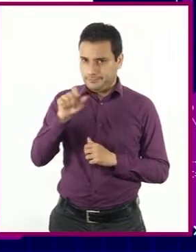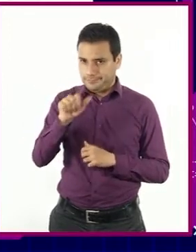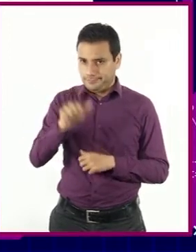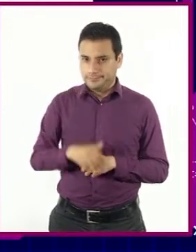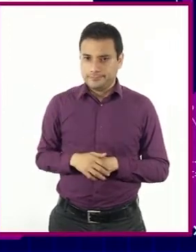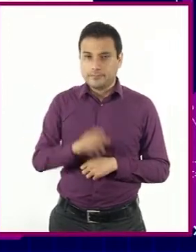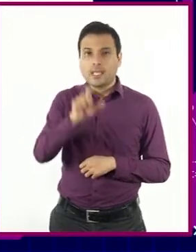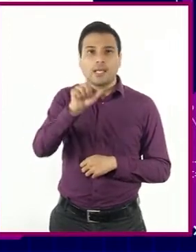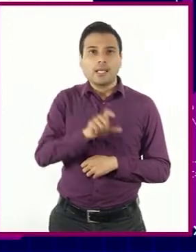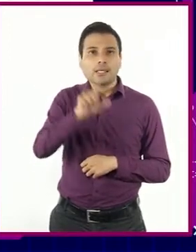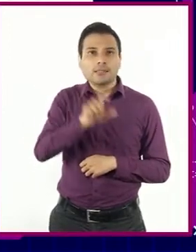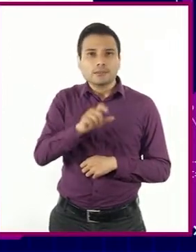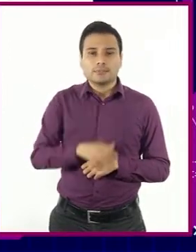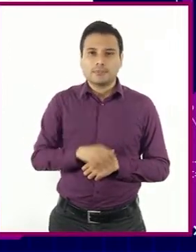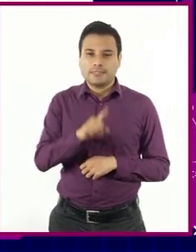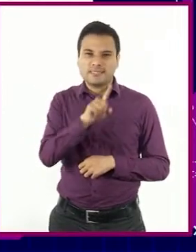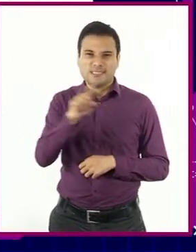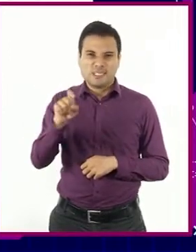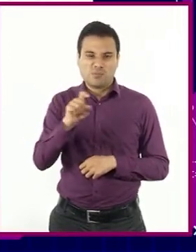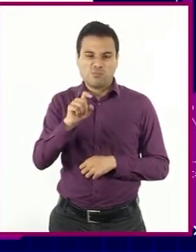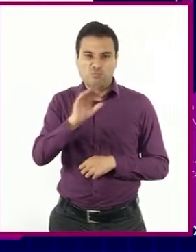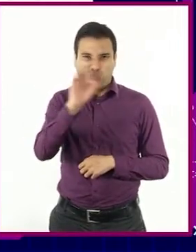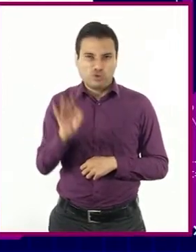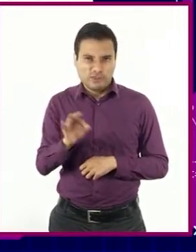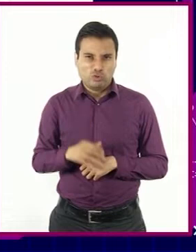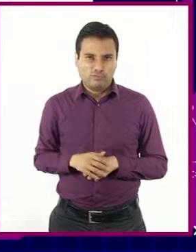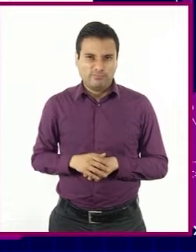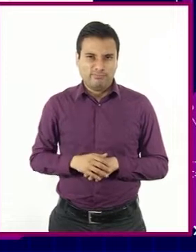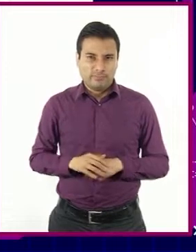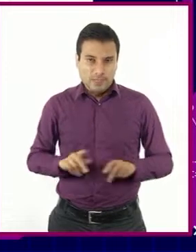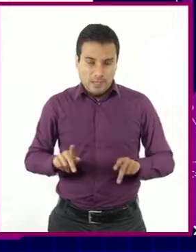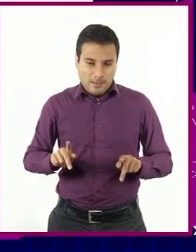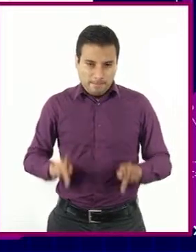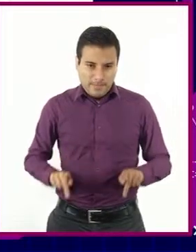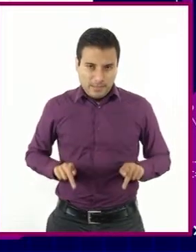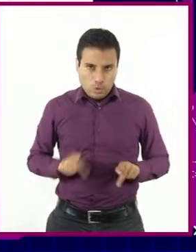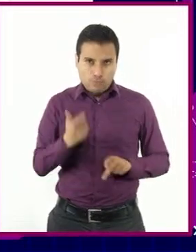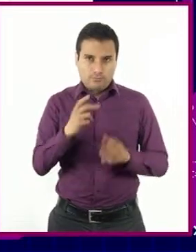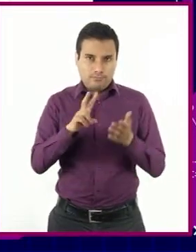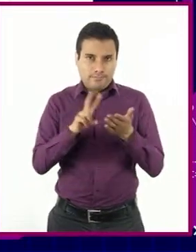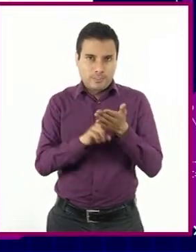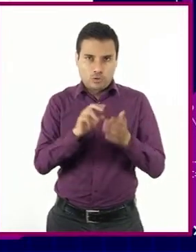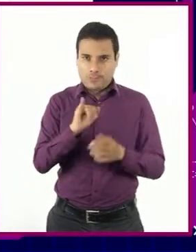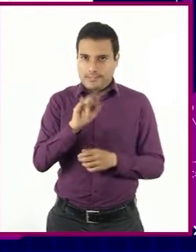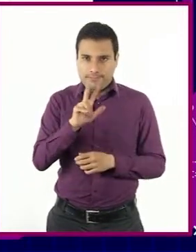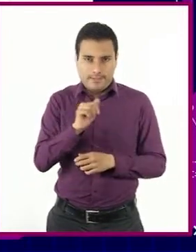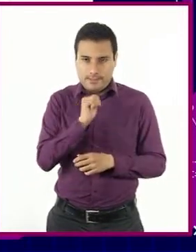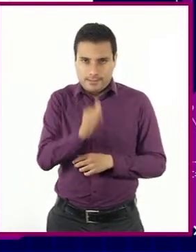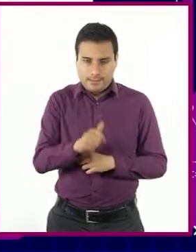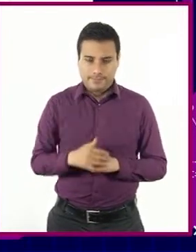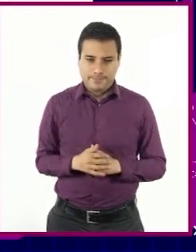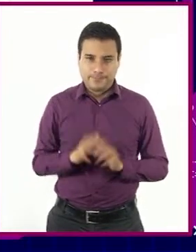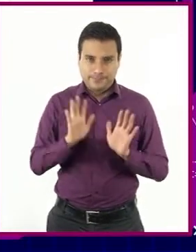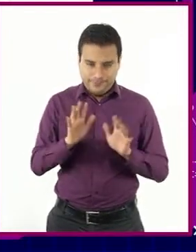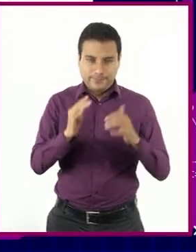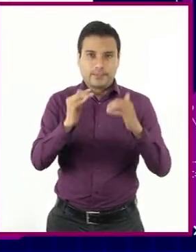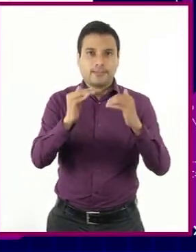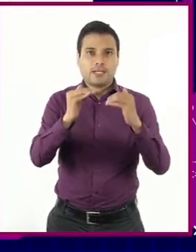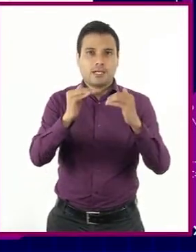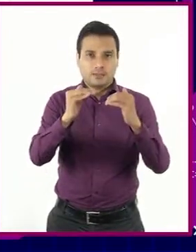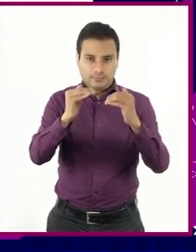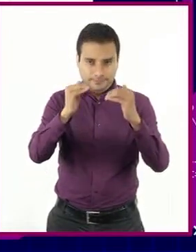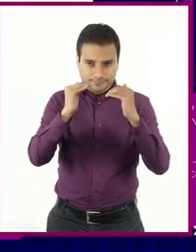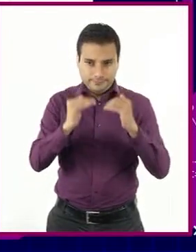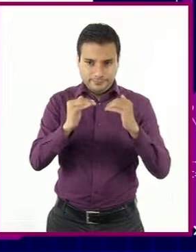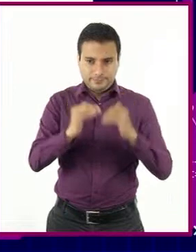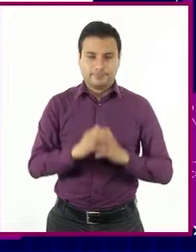al 100%, es decir, al precio del pantalón sin IVA. Ahora, planteamos la igualdad